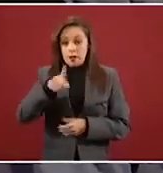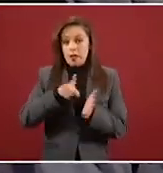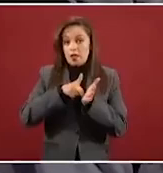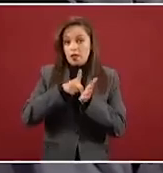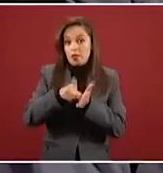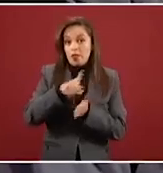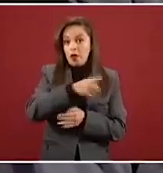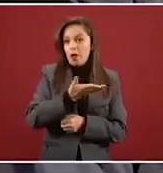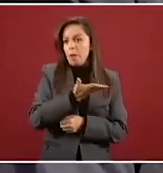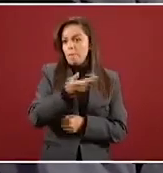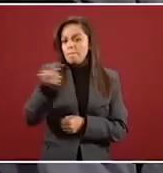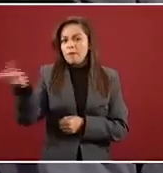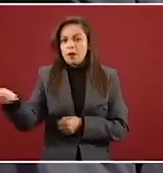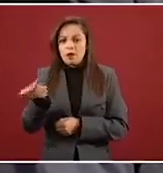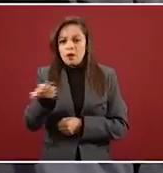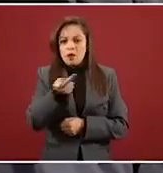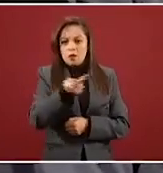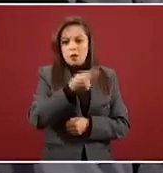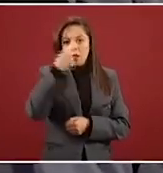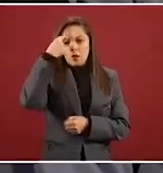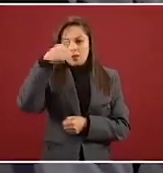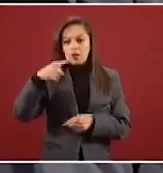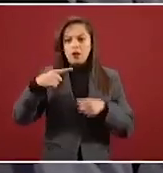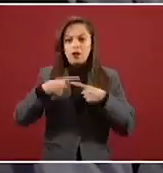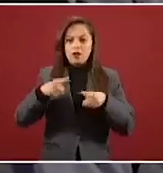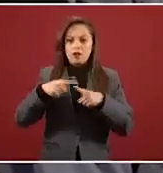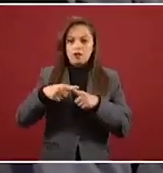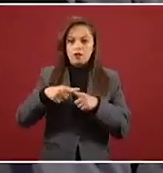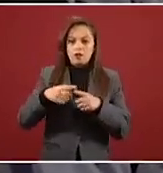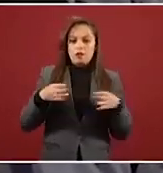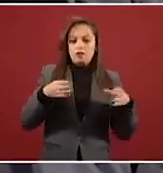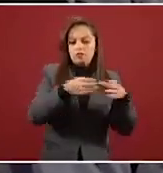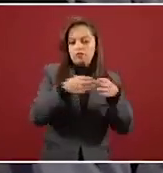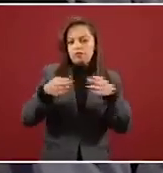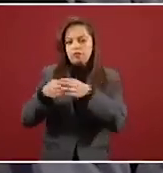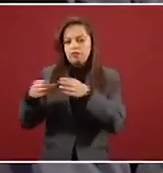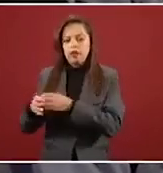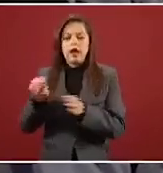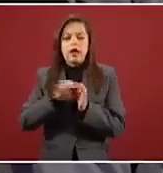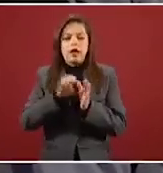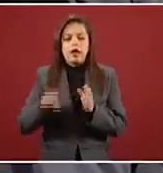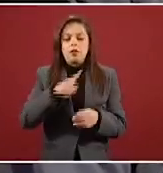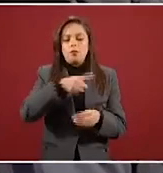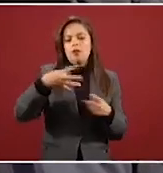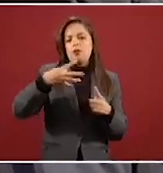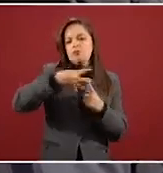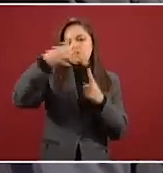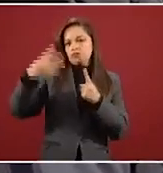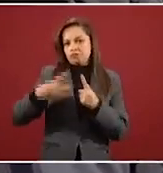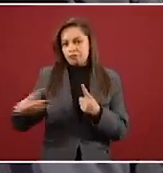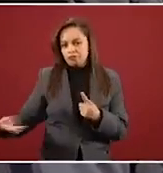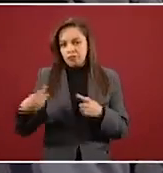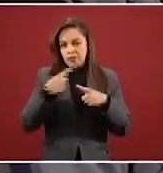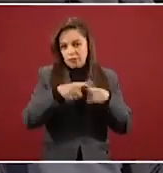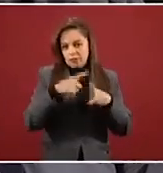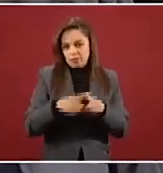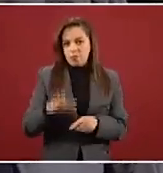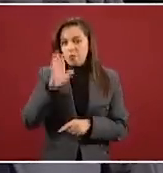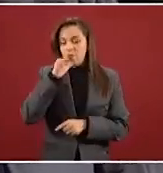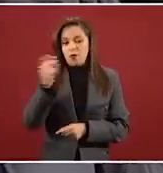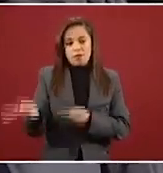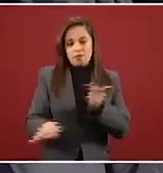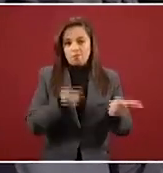hacer una consulta para ciertas poblaciones, para poblaciones LGBT, o etcétera, etcétera, tampoco se podría hacer una consulta